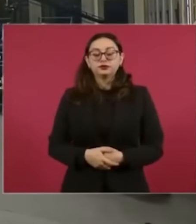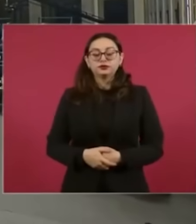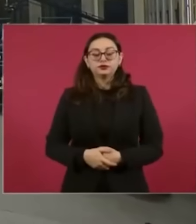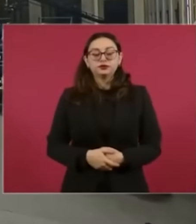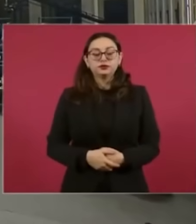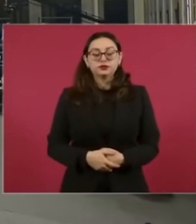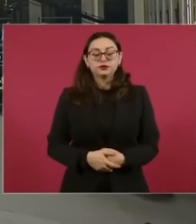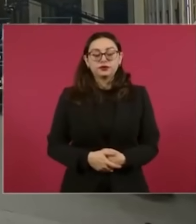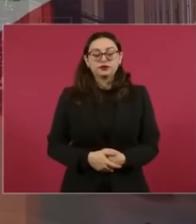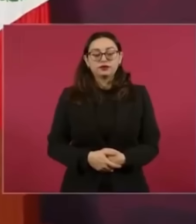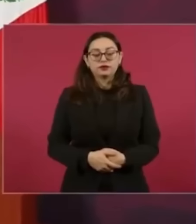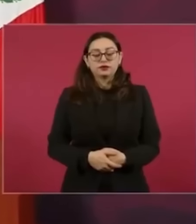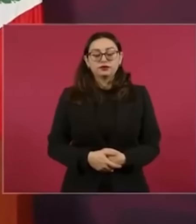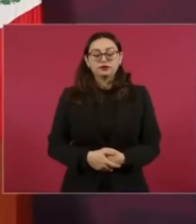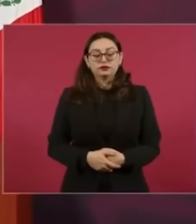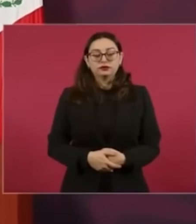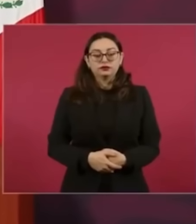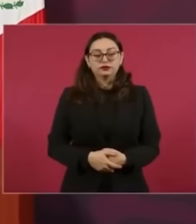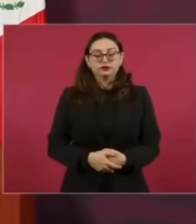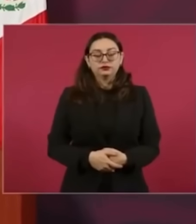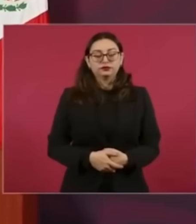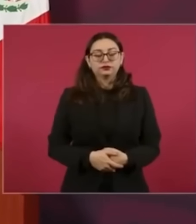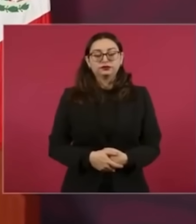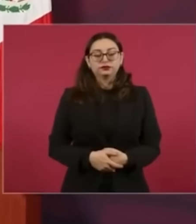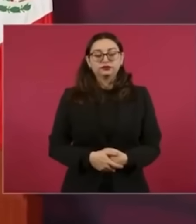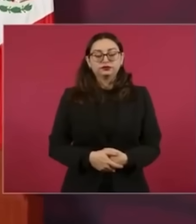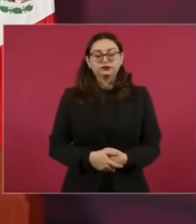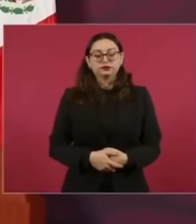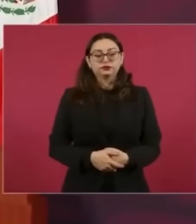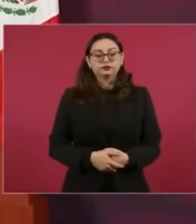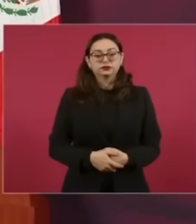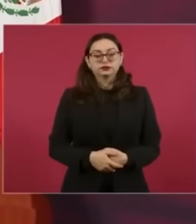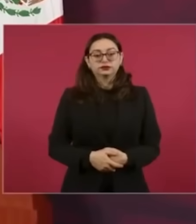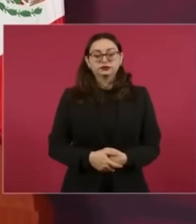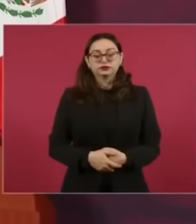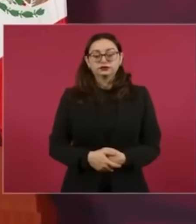vieron, nosotros no los tomamos en cuenta,